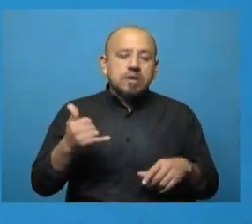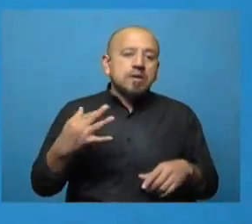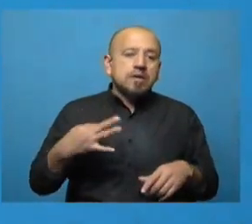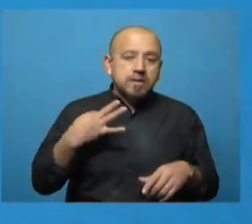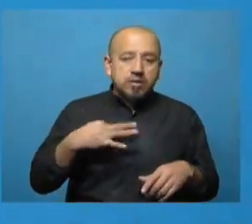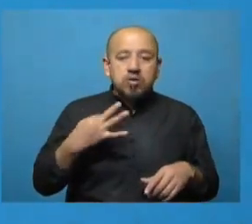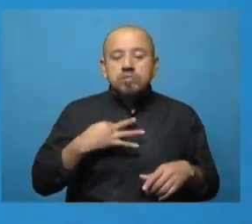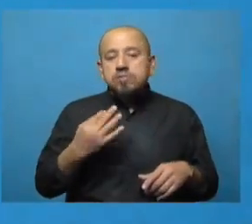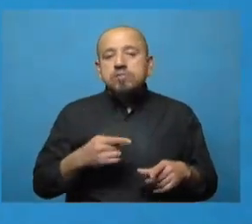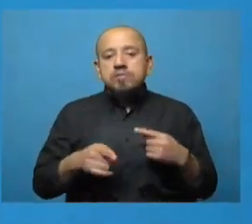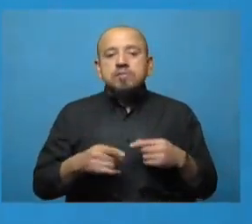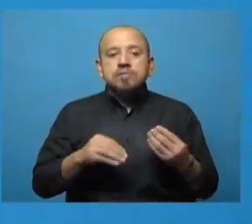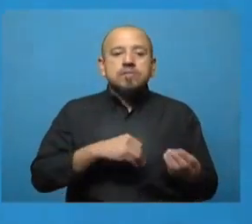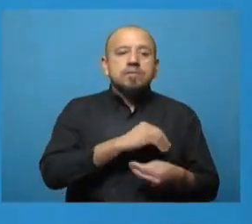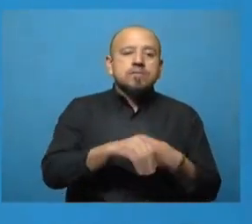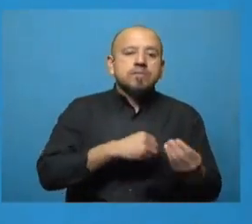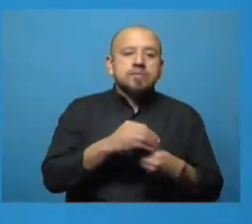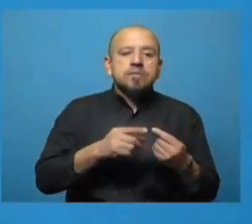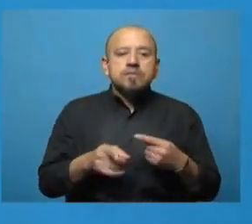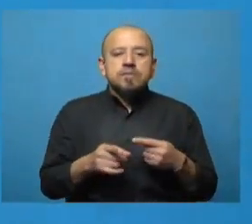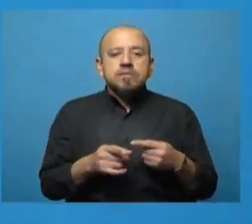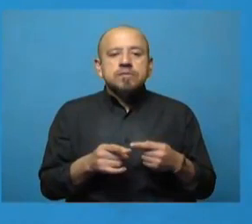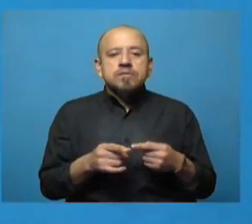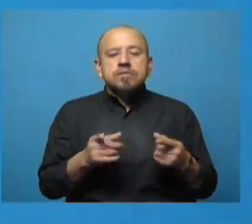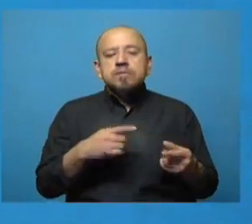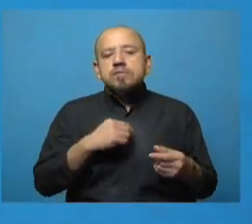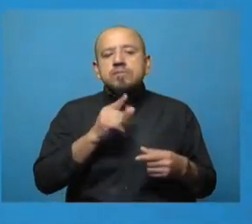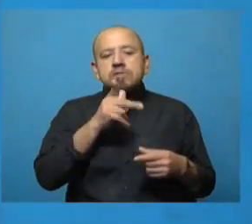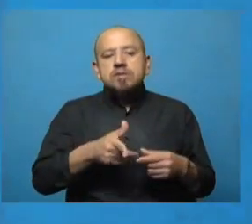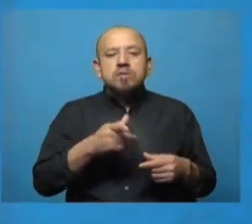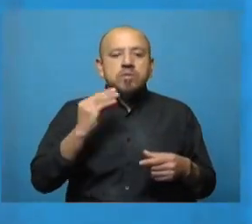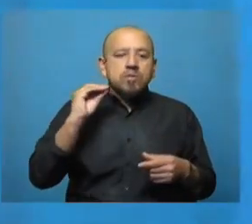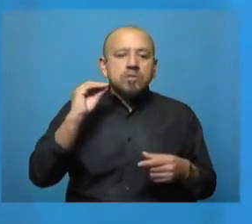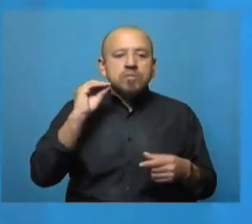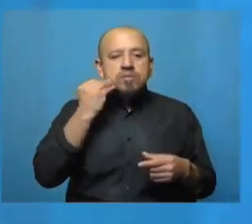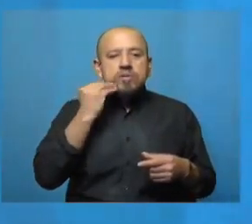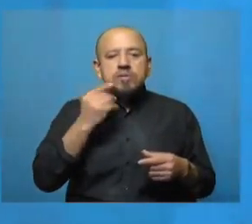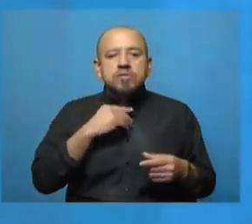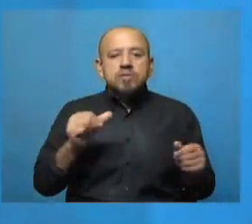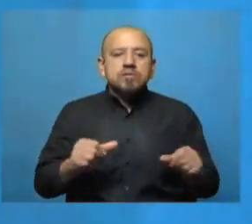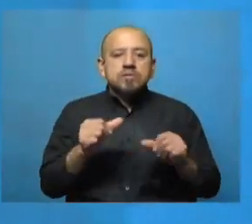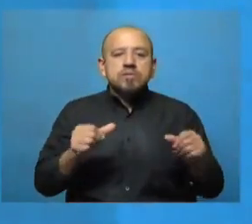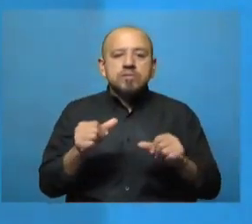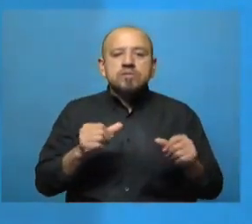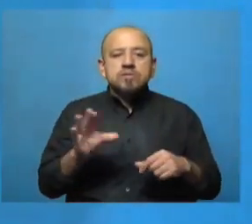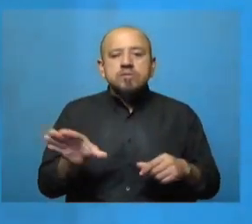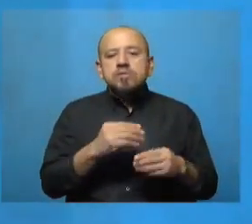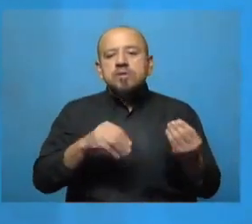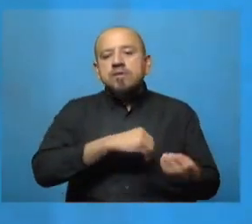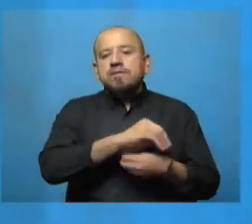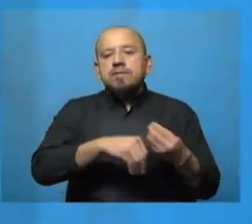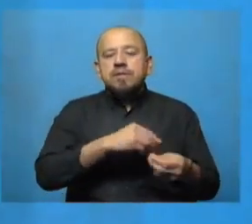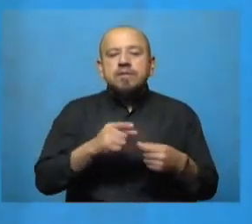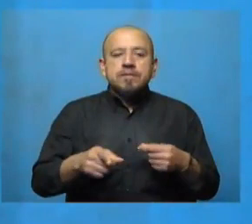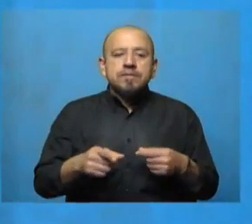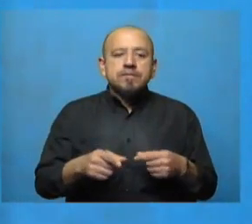y tiene que ver con la familia también que mis hijos mi yerno lo hicimos entre entre nosotros Entonces